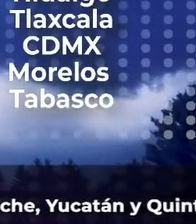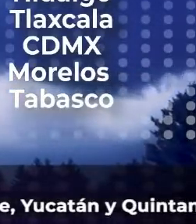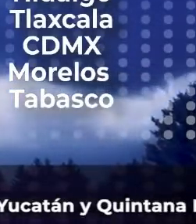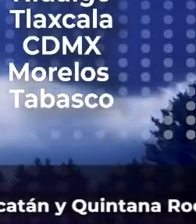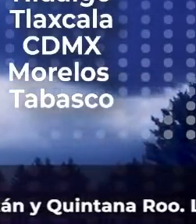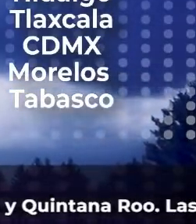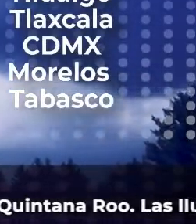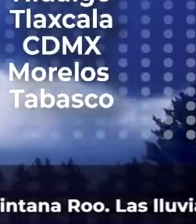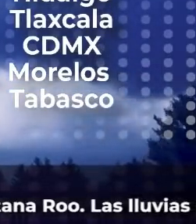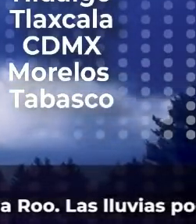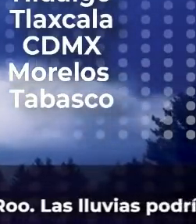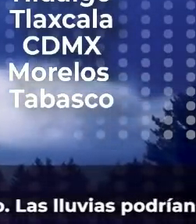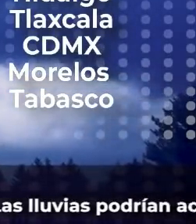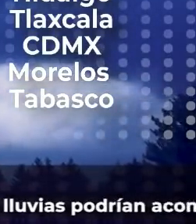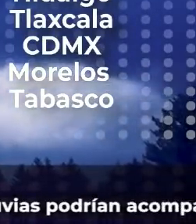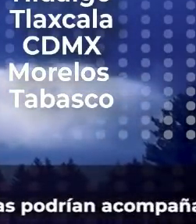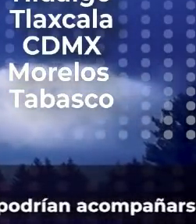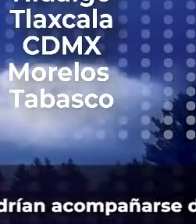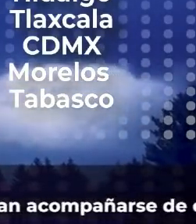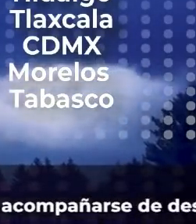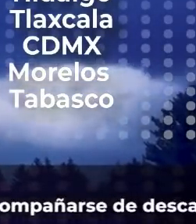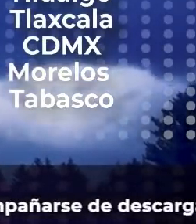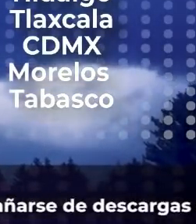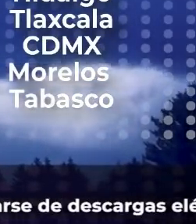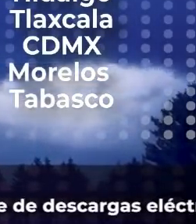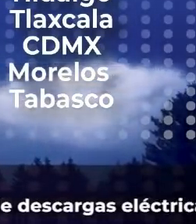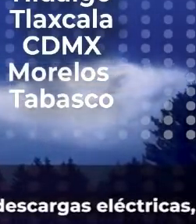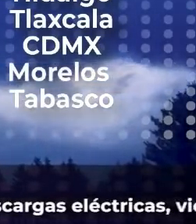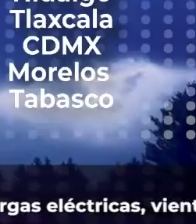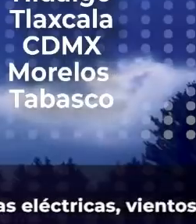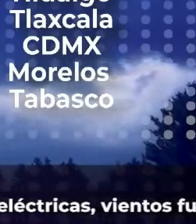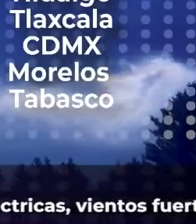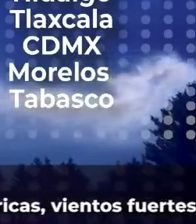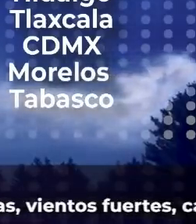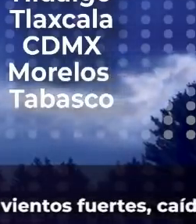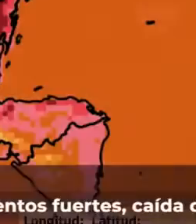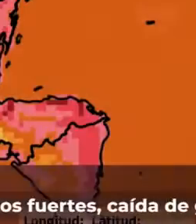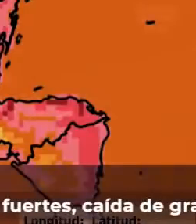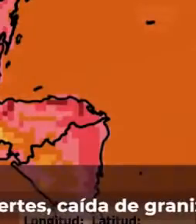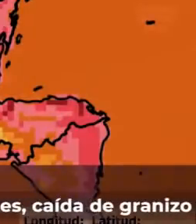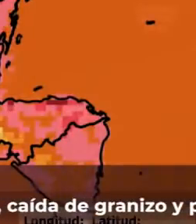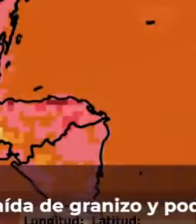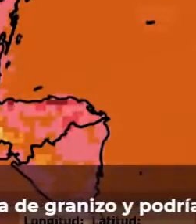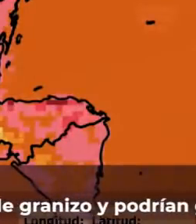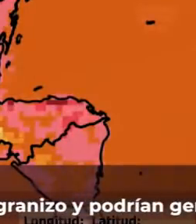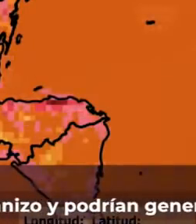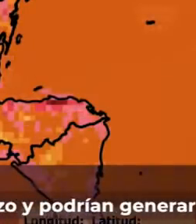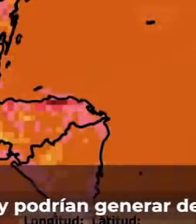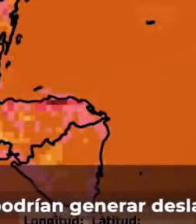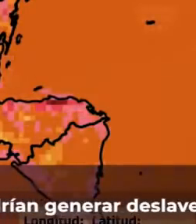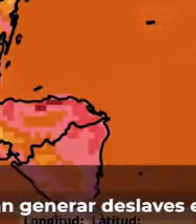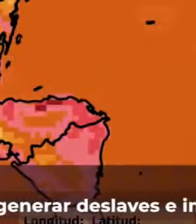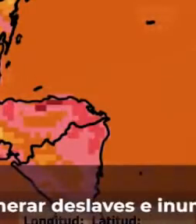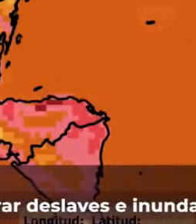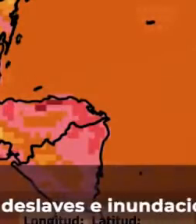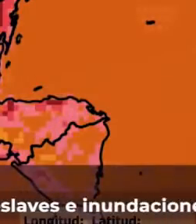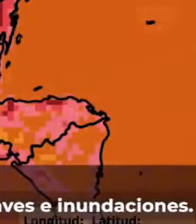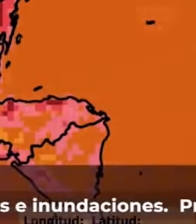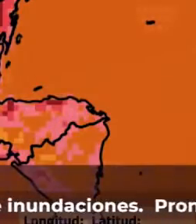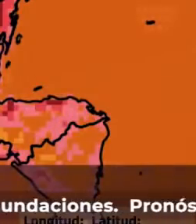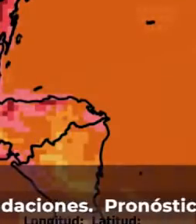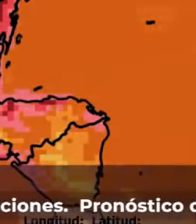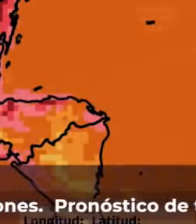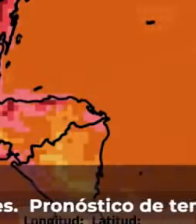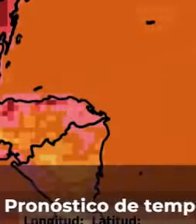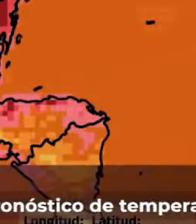eléctricas sobre el occidente del país y en la península de Yucatán. Finalmente, se pronostican temperaturas máximas de